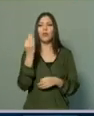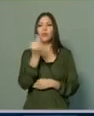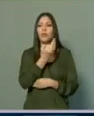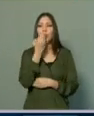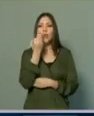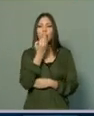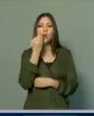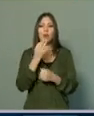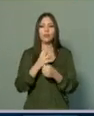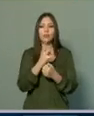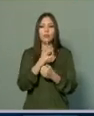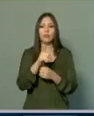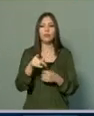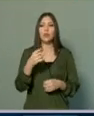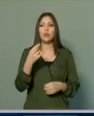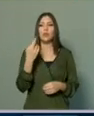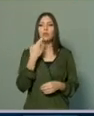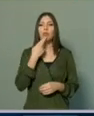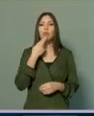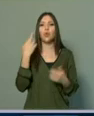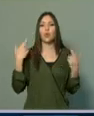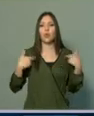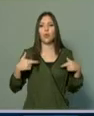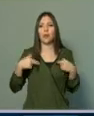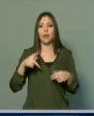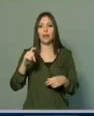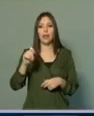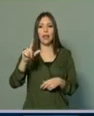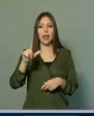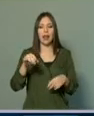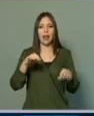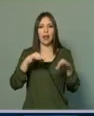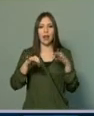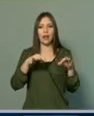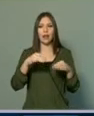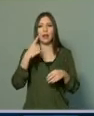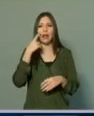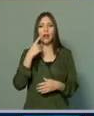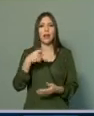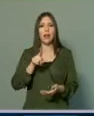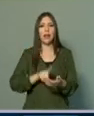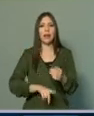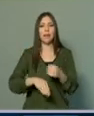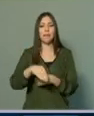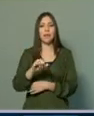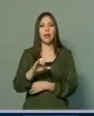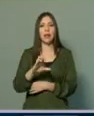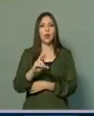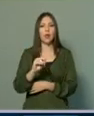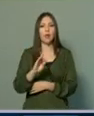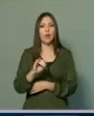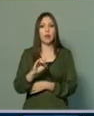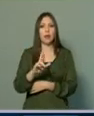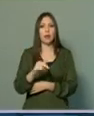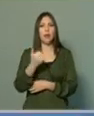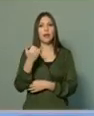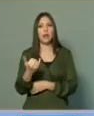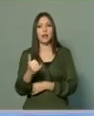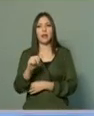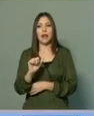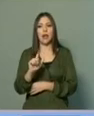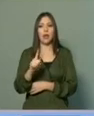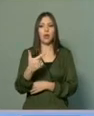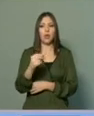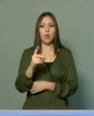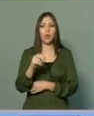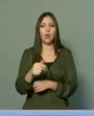pero lo importante es que usemos ropa con telas inteligentes, con microfibras y por supuesto con algodones, porque el algodón deja transpirar